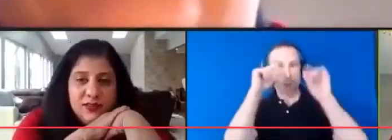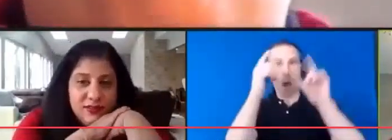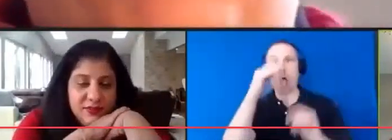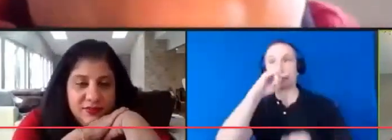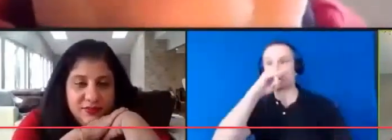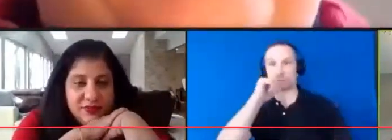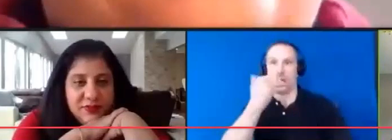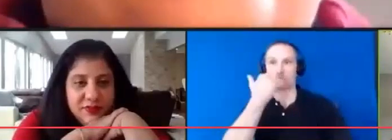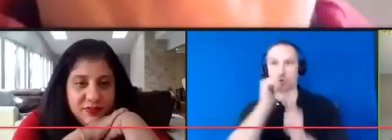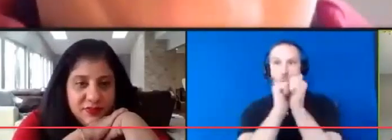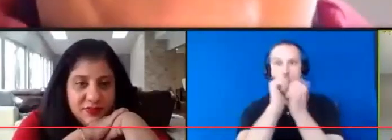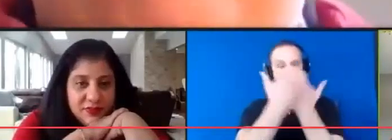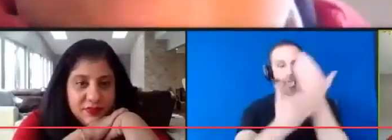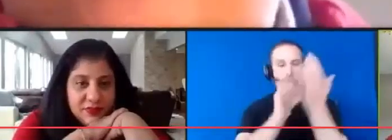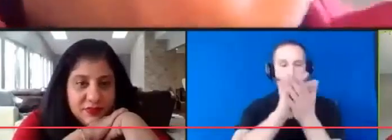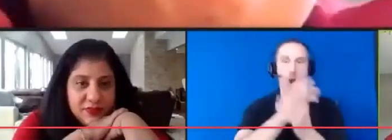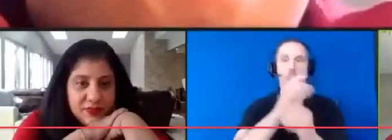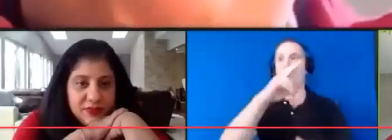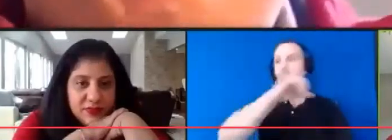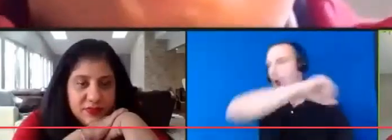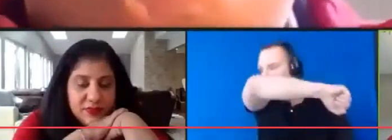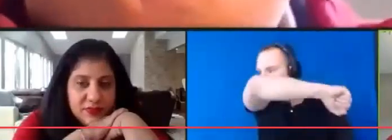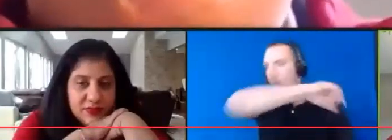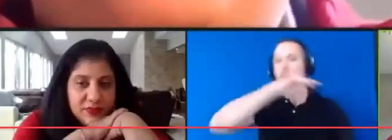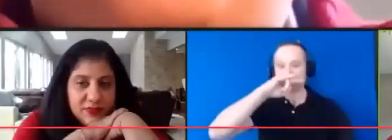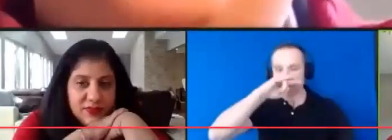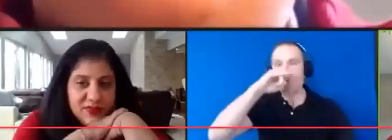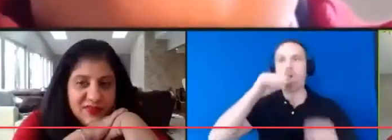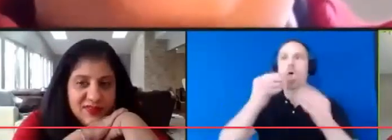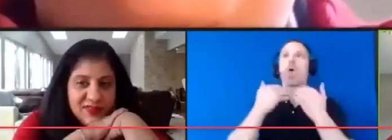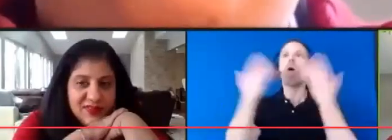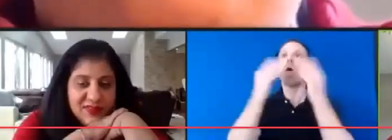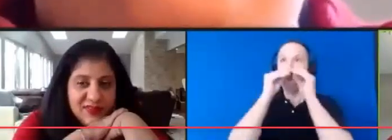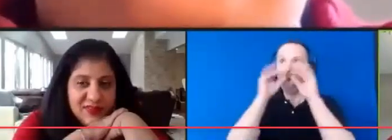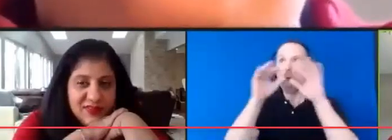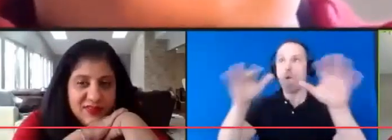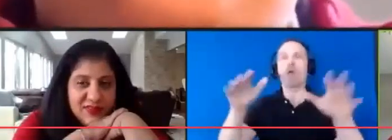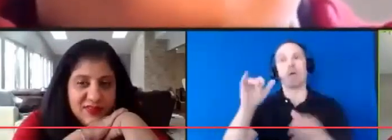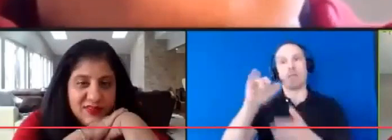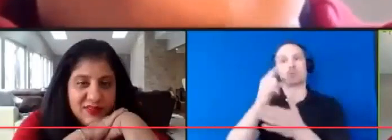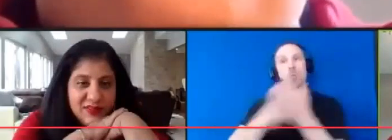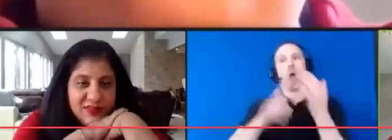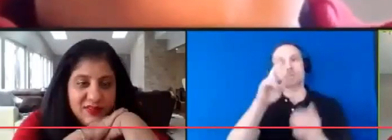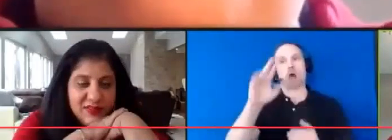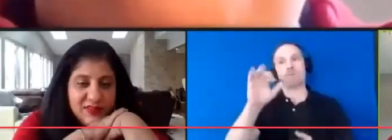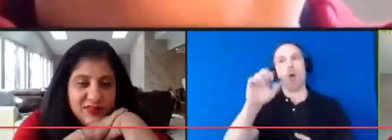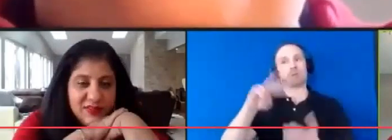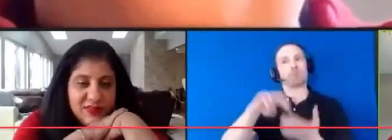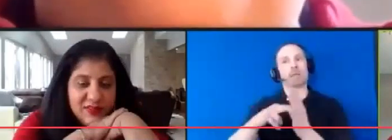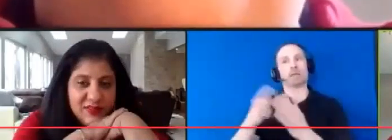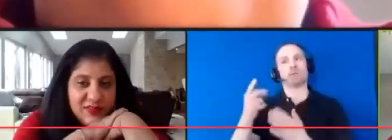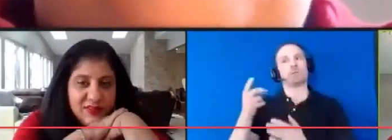hasta que la vacuna a todos los niños hasta sexto grado y fue así que se fue a eliminar